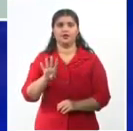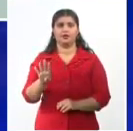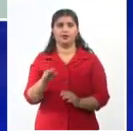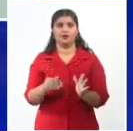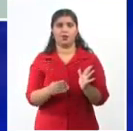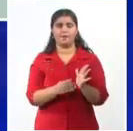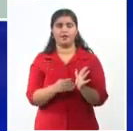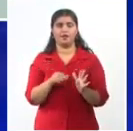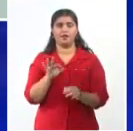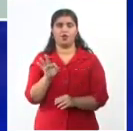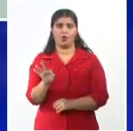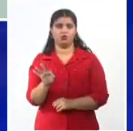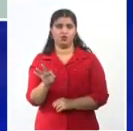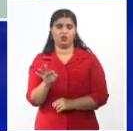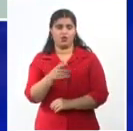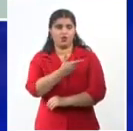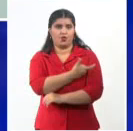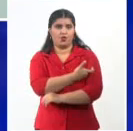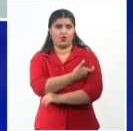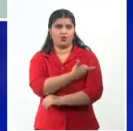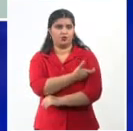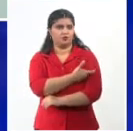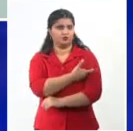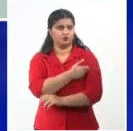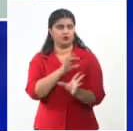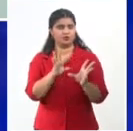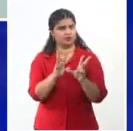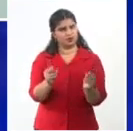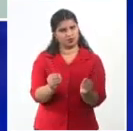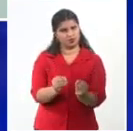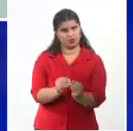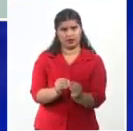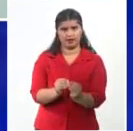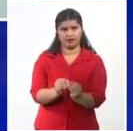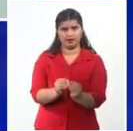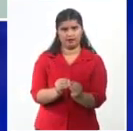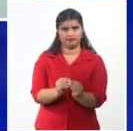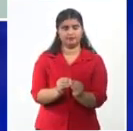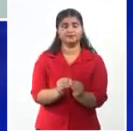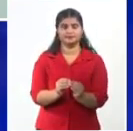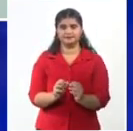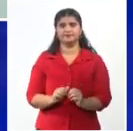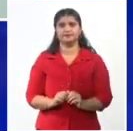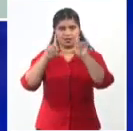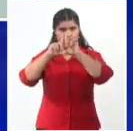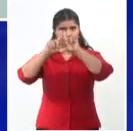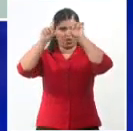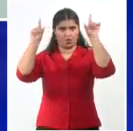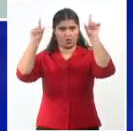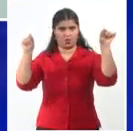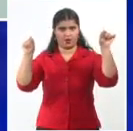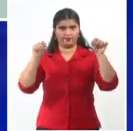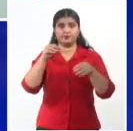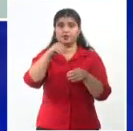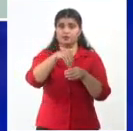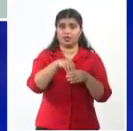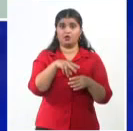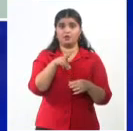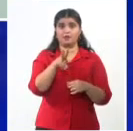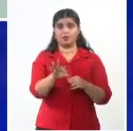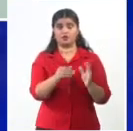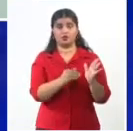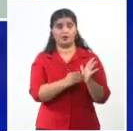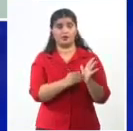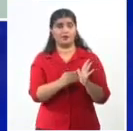28.644.008 dosis de vacunas y candidatos vacunales, y de estos 28 millones,